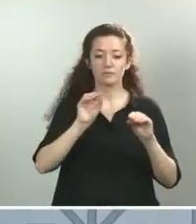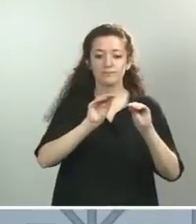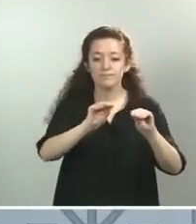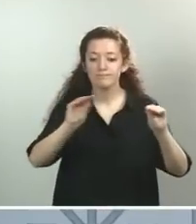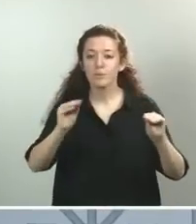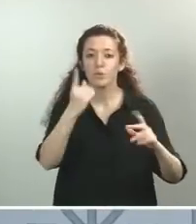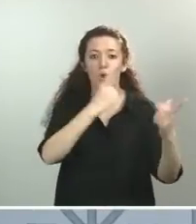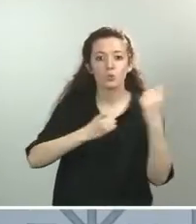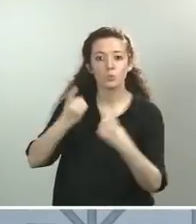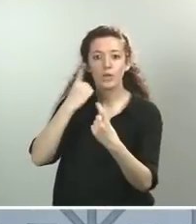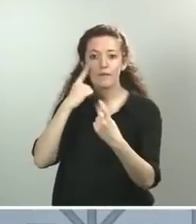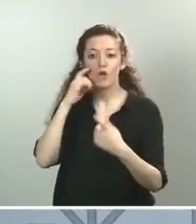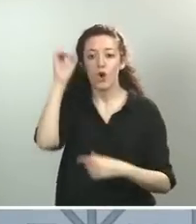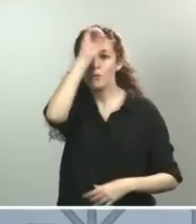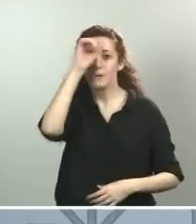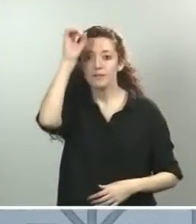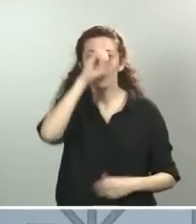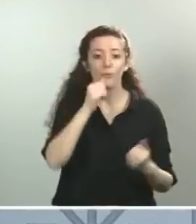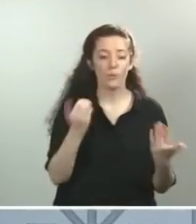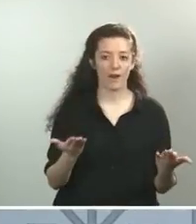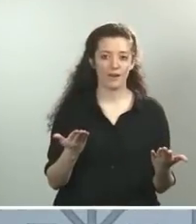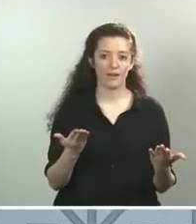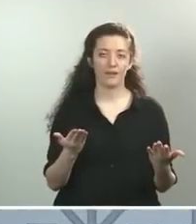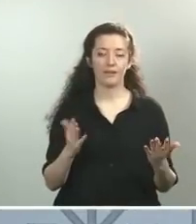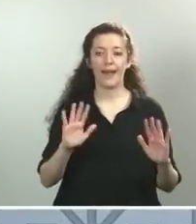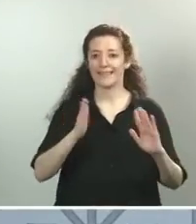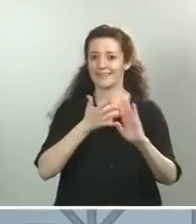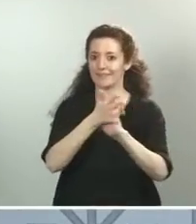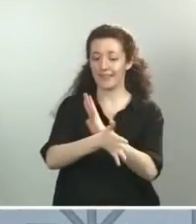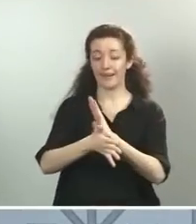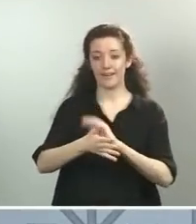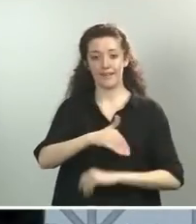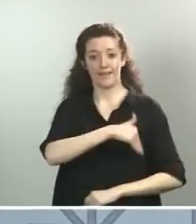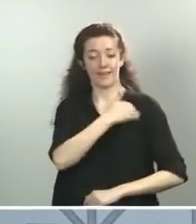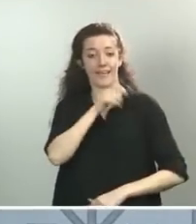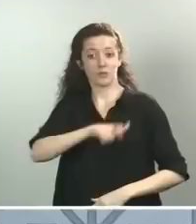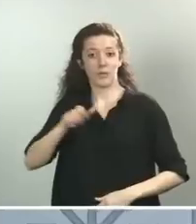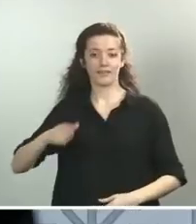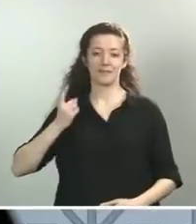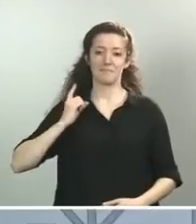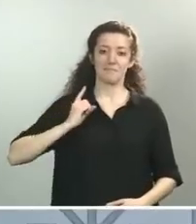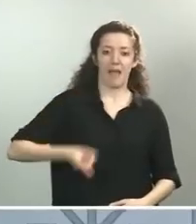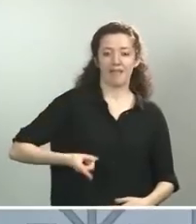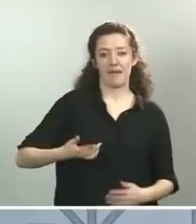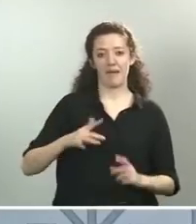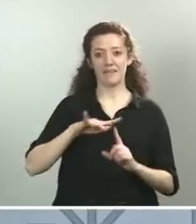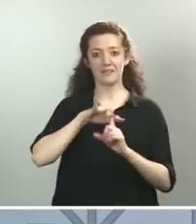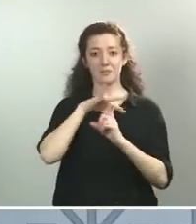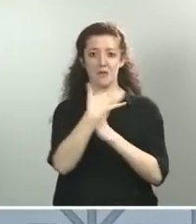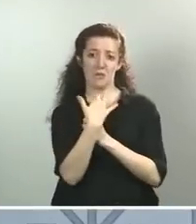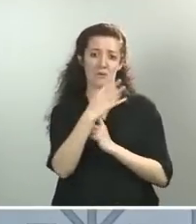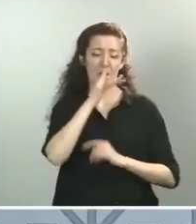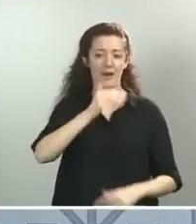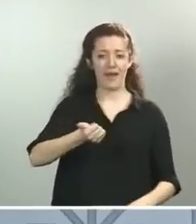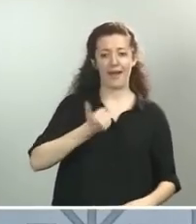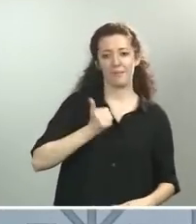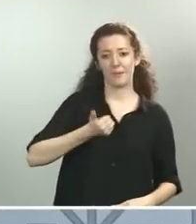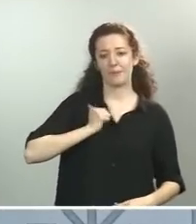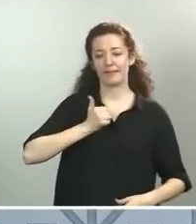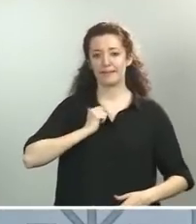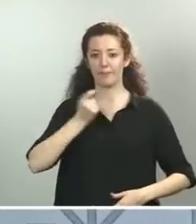unha situación tan complexa, e moito menos tamén porque hai que aprovechar e facer propostas demagógicas ou ideológicas,